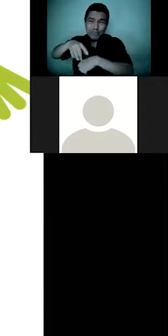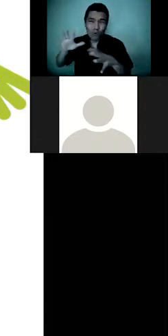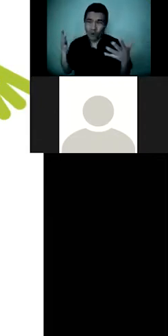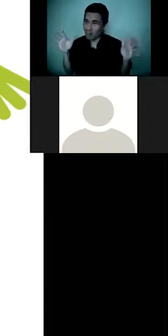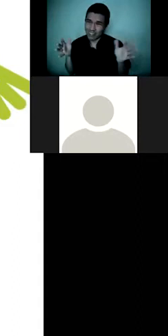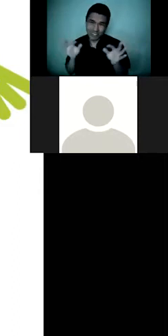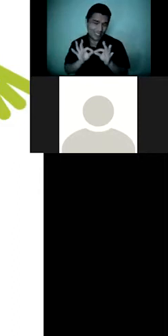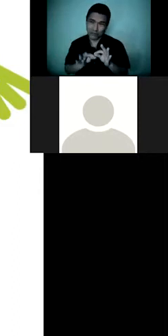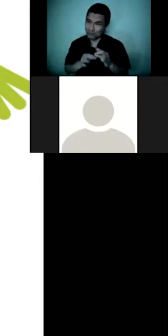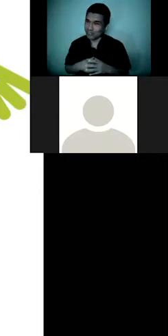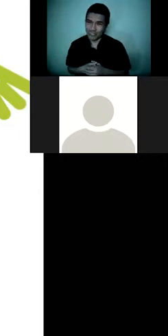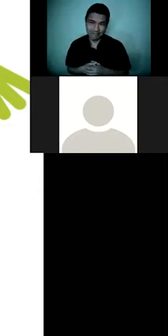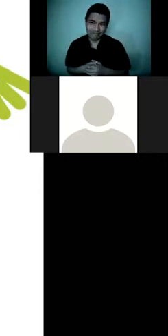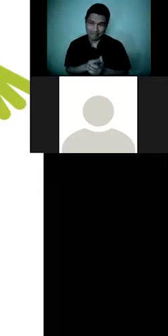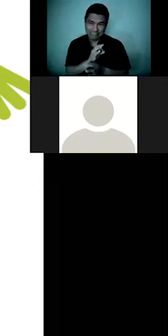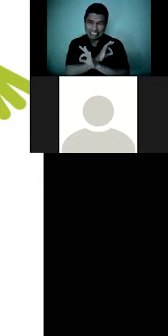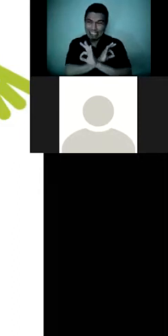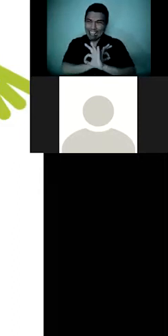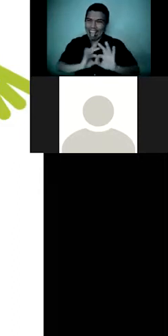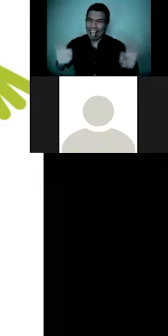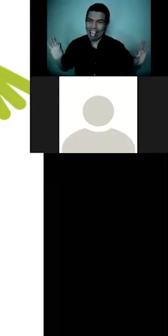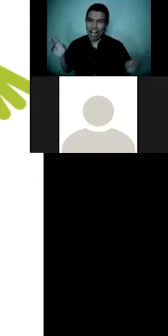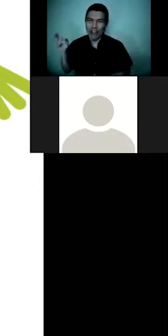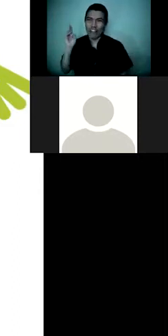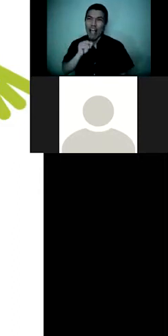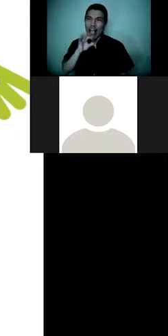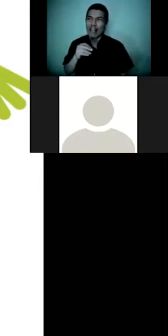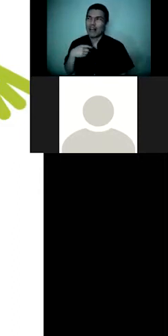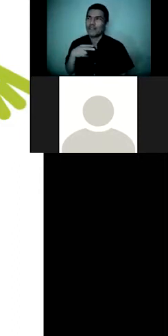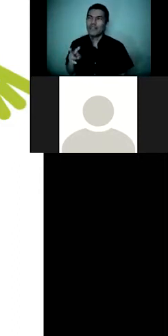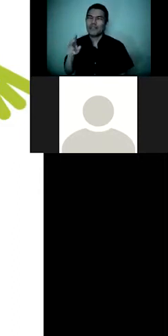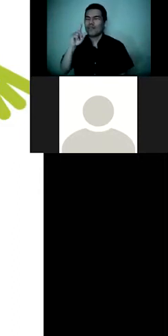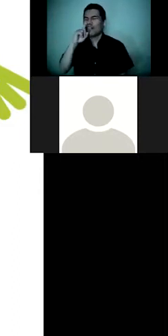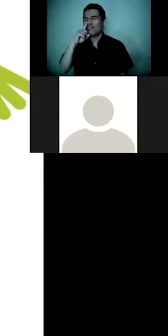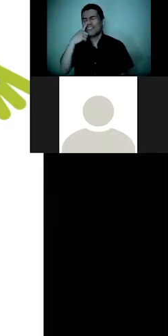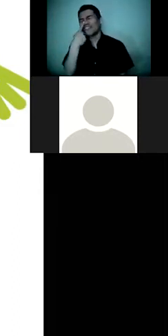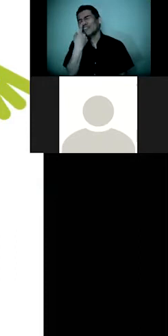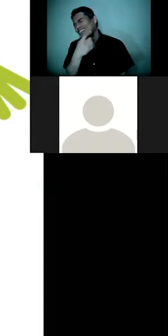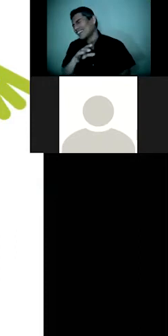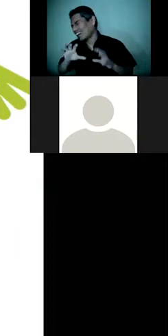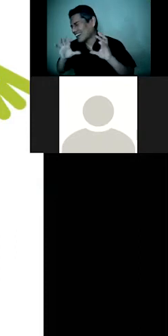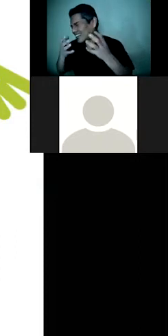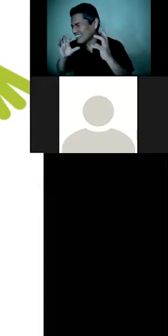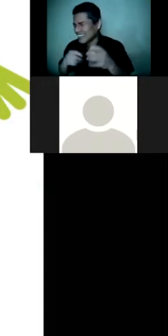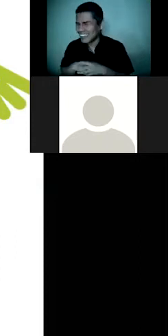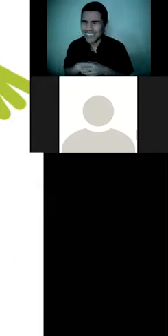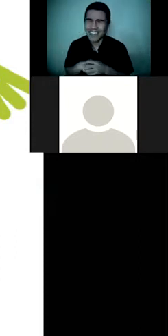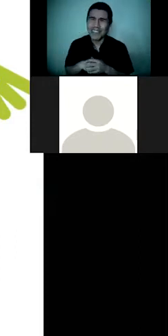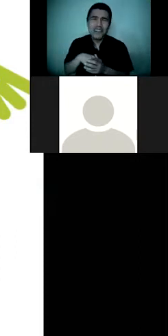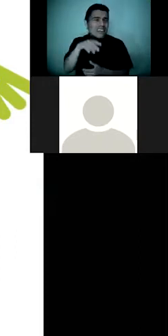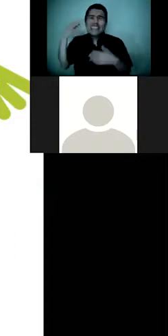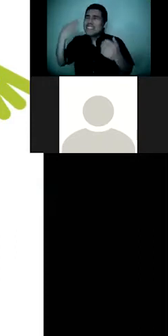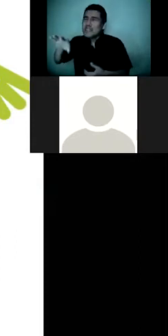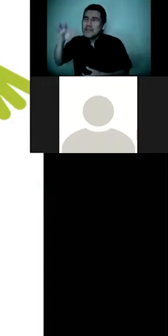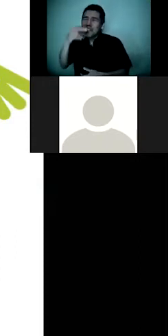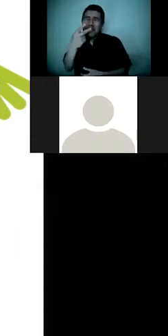sordo. Y antes en ese tiempo no había intérprete, nada. El profesor hablaba, hablaba, hablaba y me aburría. Todas